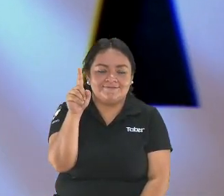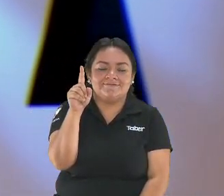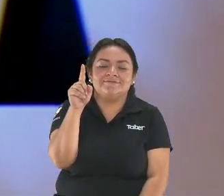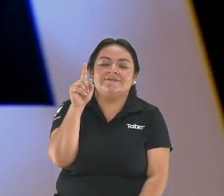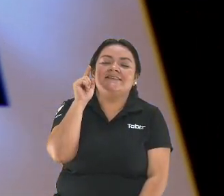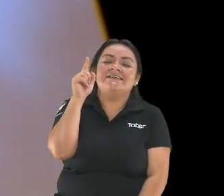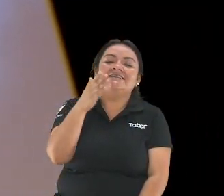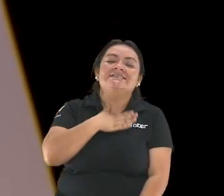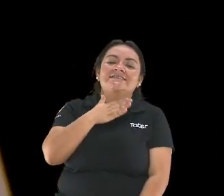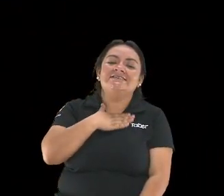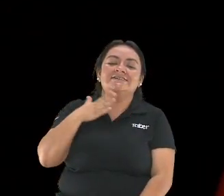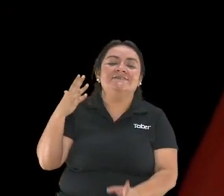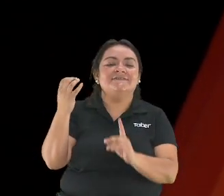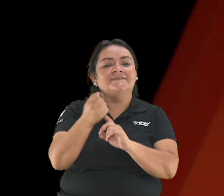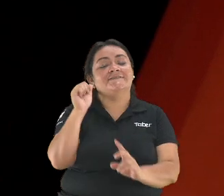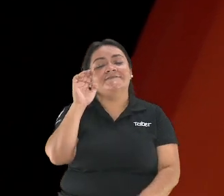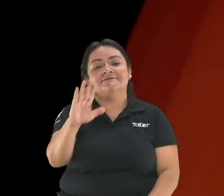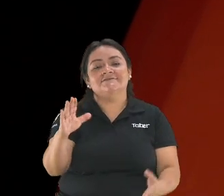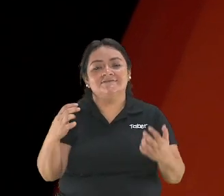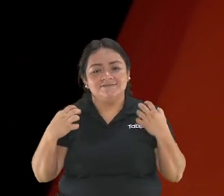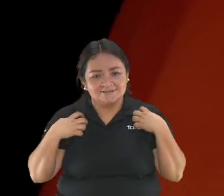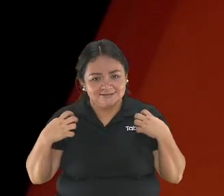y tiene un propósito